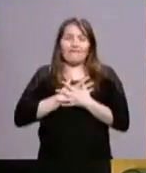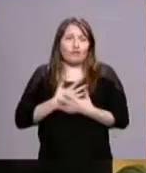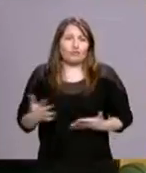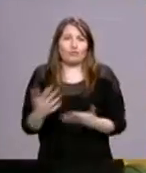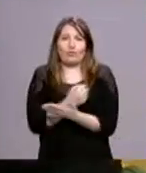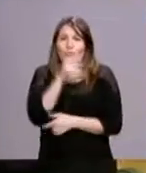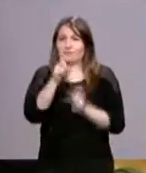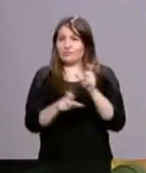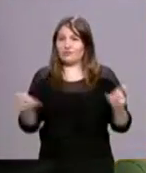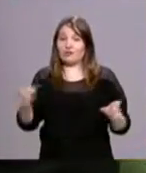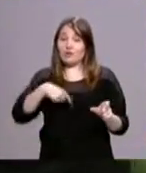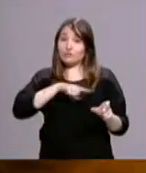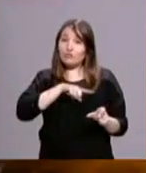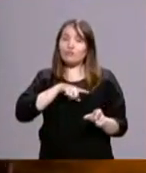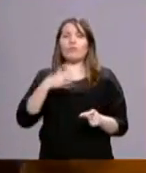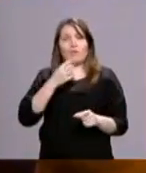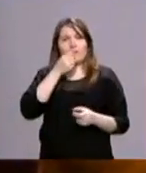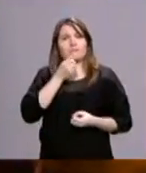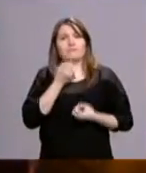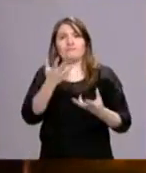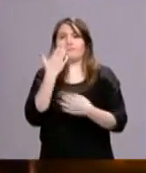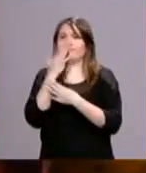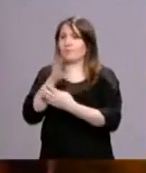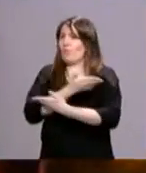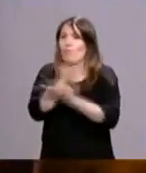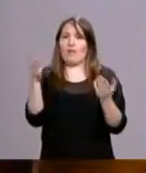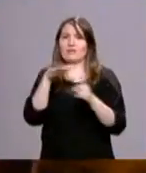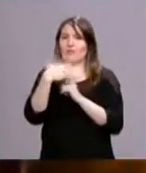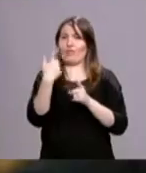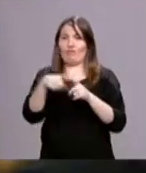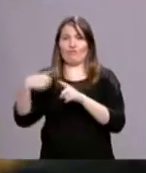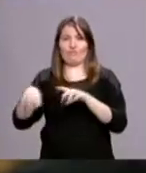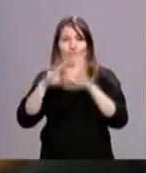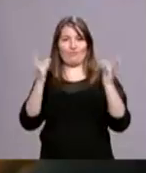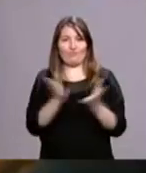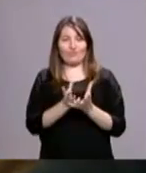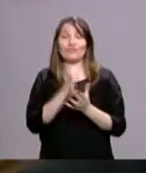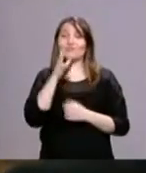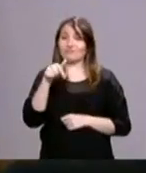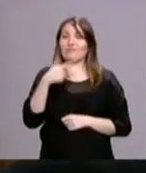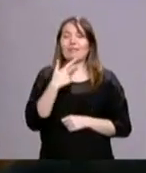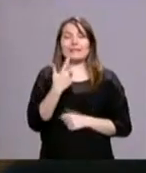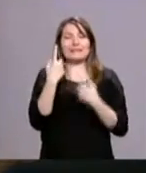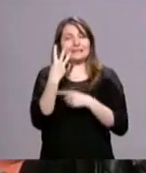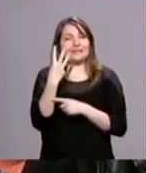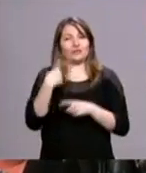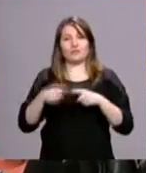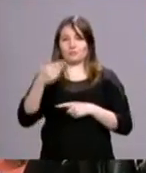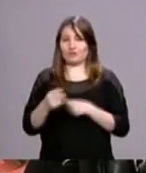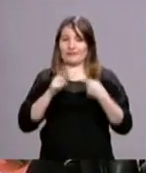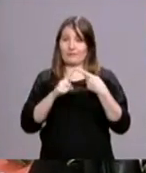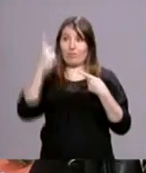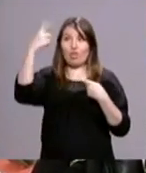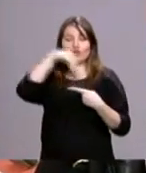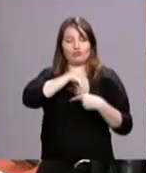cristianos, debemos manifestar esta afirmación en todos los lugares donde nos encontremos. En este sentido destacó tres aspectos. Dios ve el corazón del